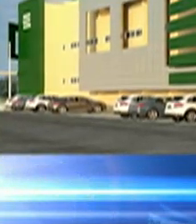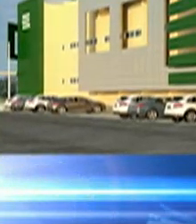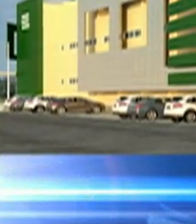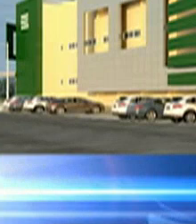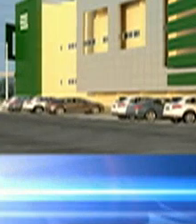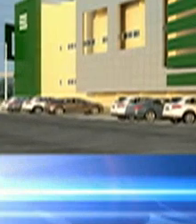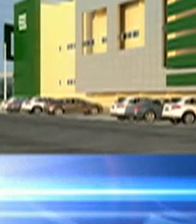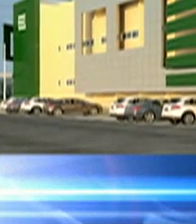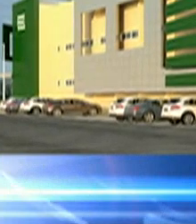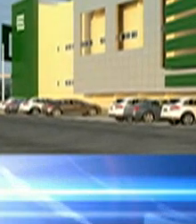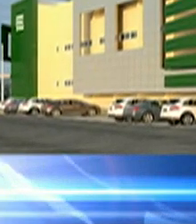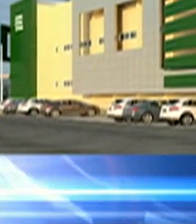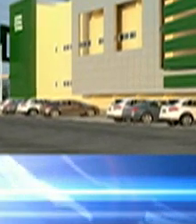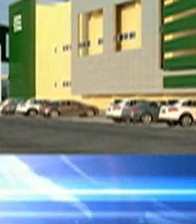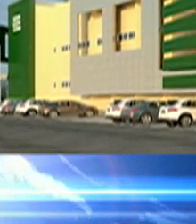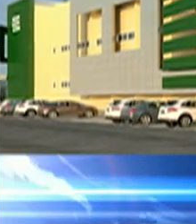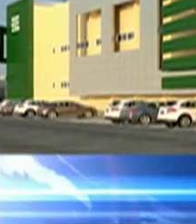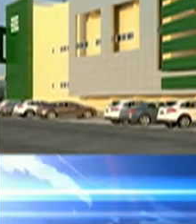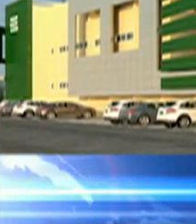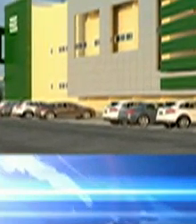La Noticia en la Comunidad.